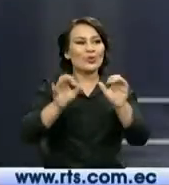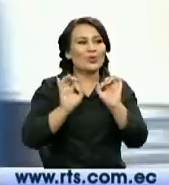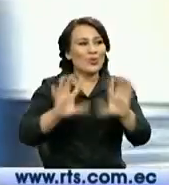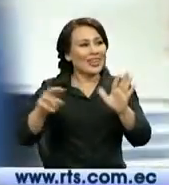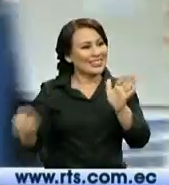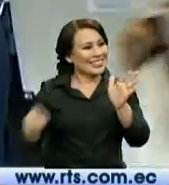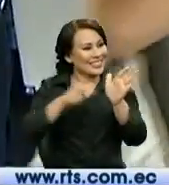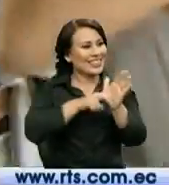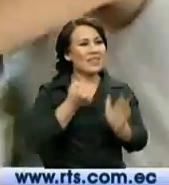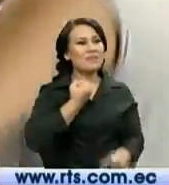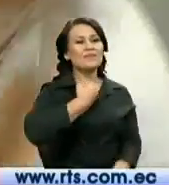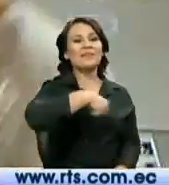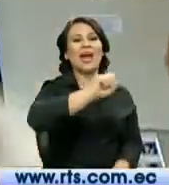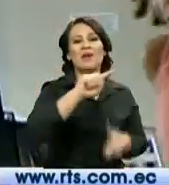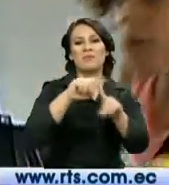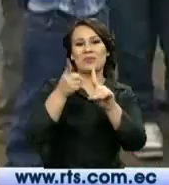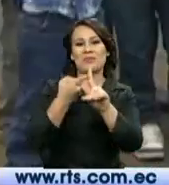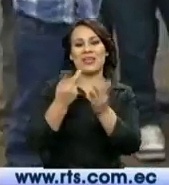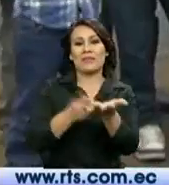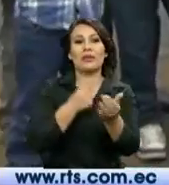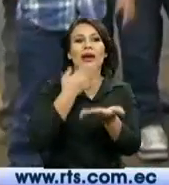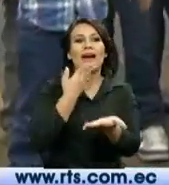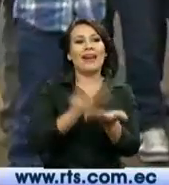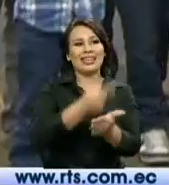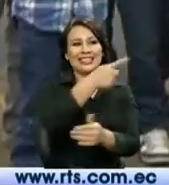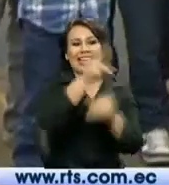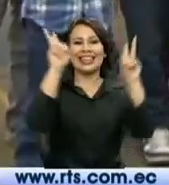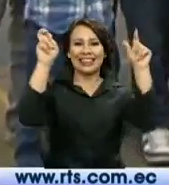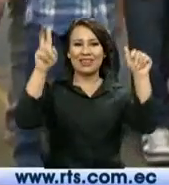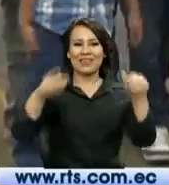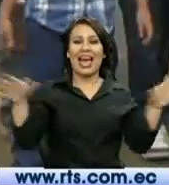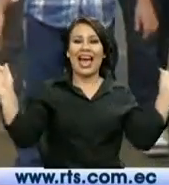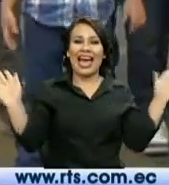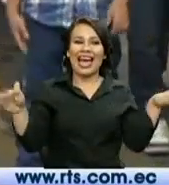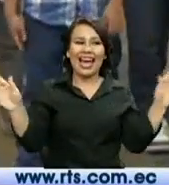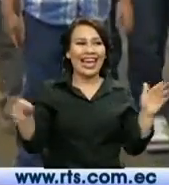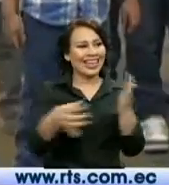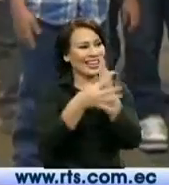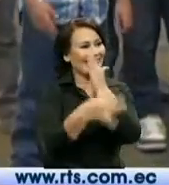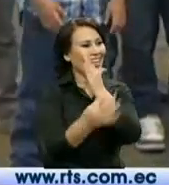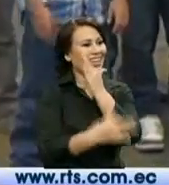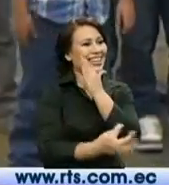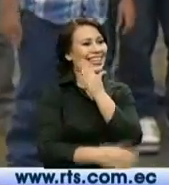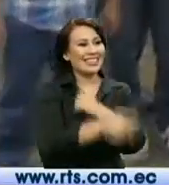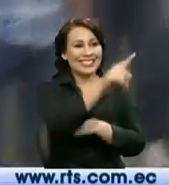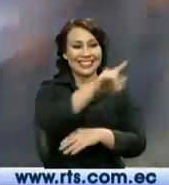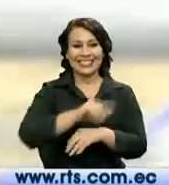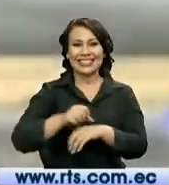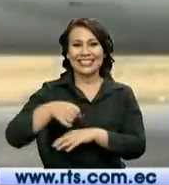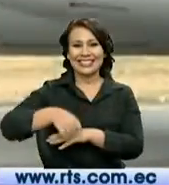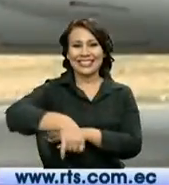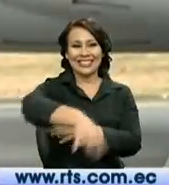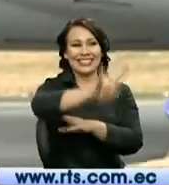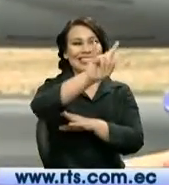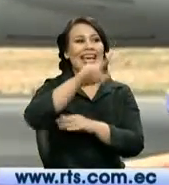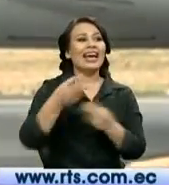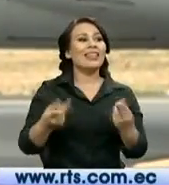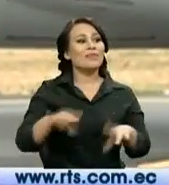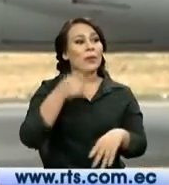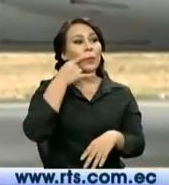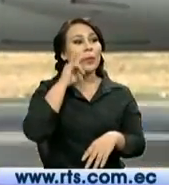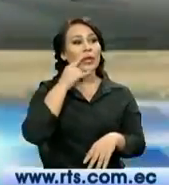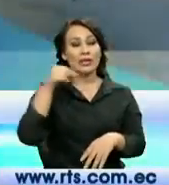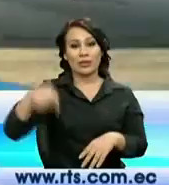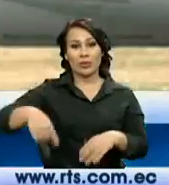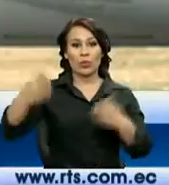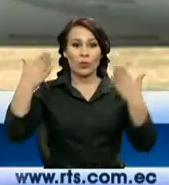avión por primera vez. Esto gracias a la campaña Alas para la Alegría de la Fuerza Aérea Ecuatoriana. A niños de las regiones de aquí